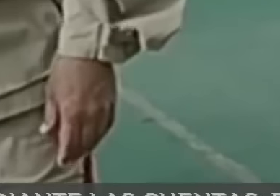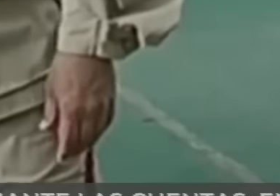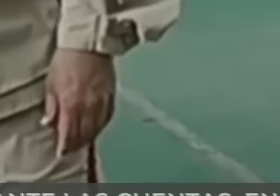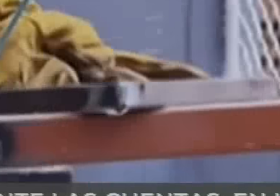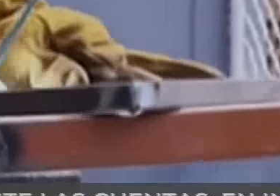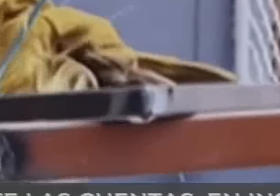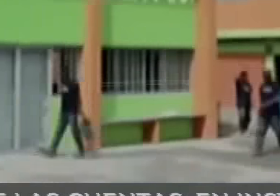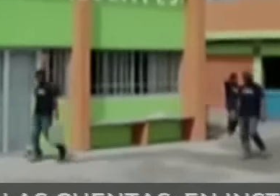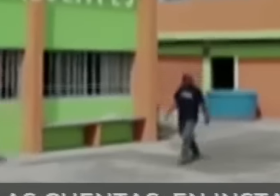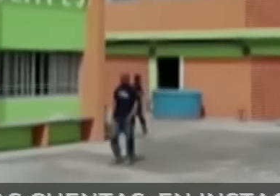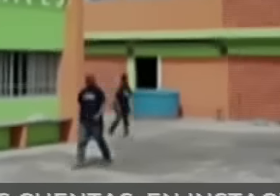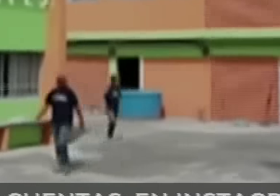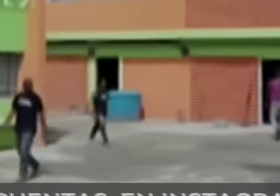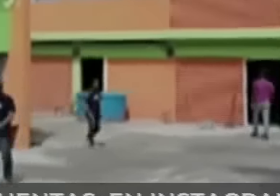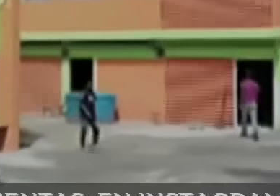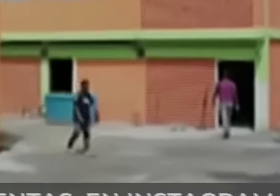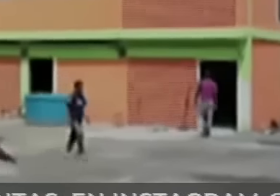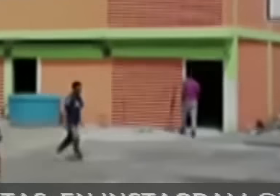Buen Gobierno.